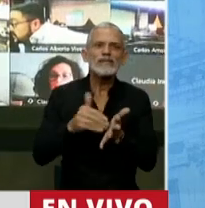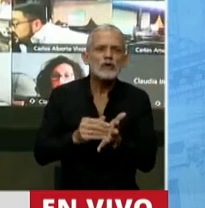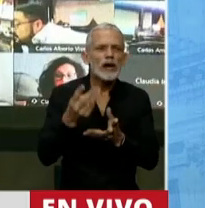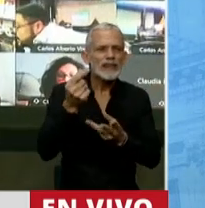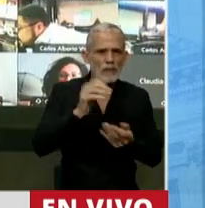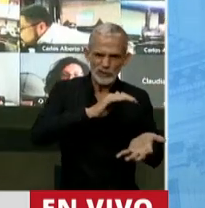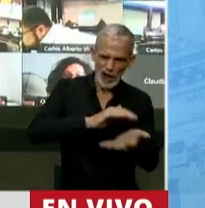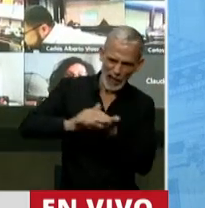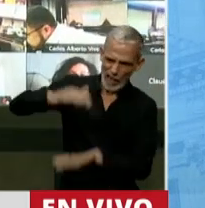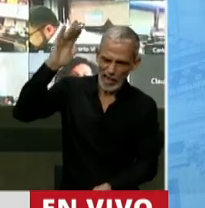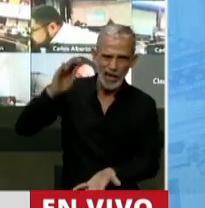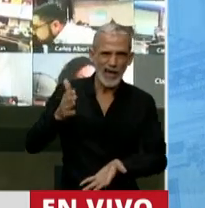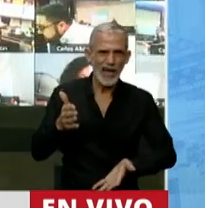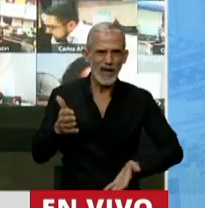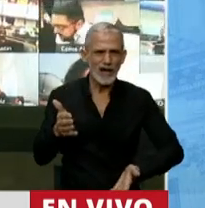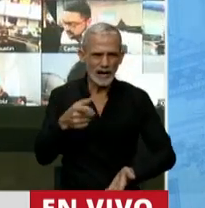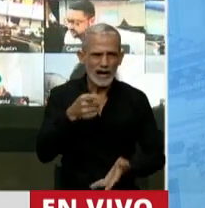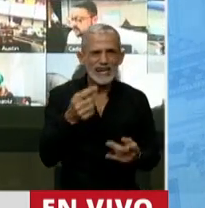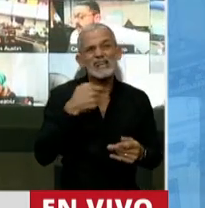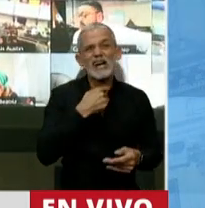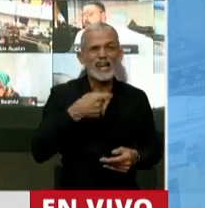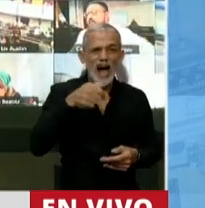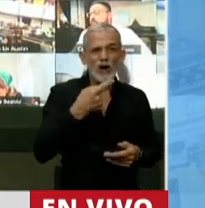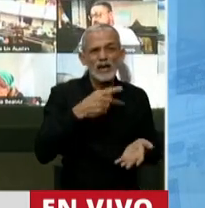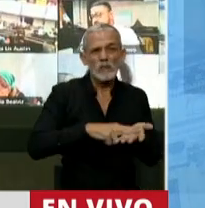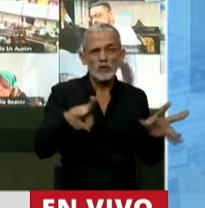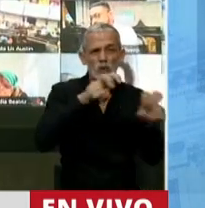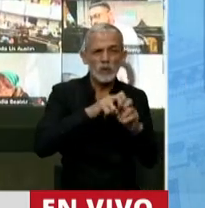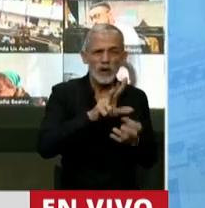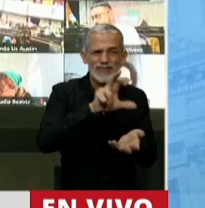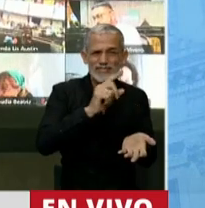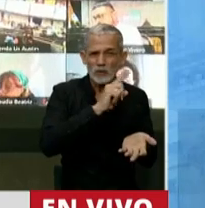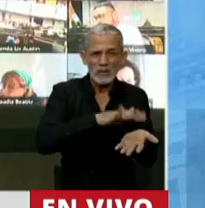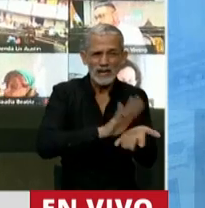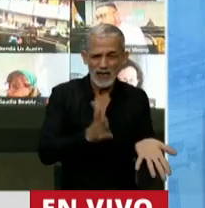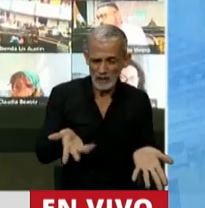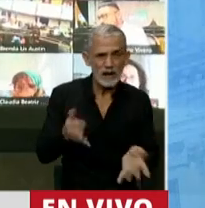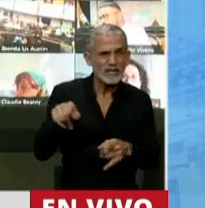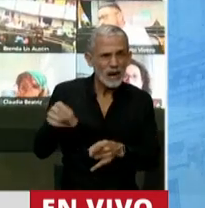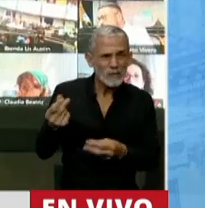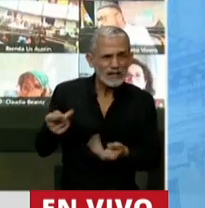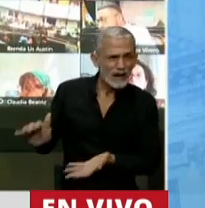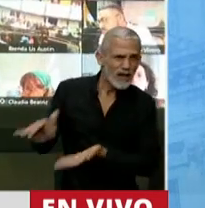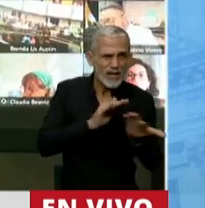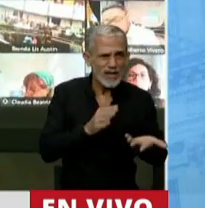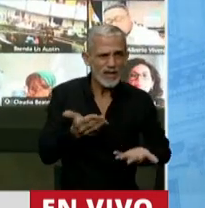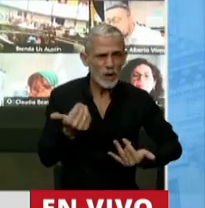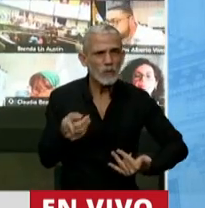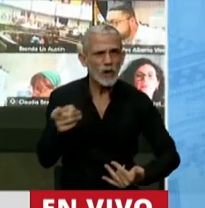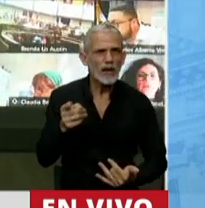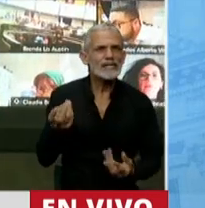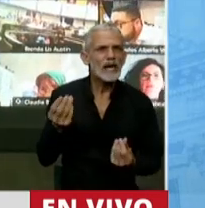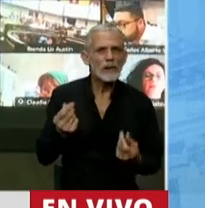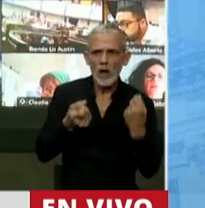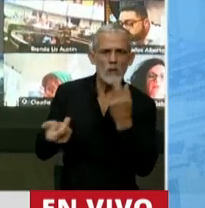623.000 millones de pesos. Más del doble de lo que se pretende recaudar con este impuesto. ¿No valía la pena ver qué se podía hacer con la